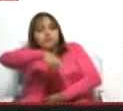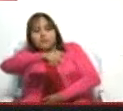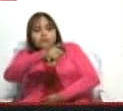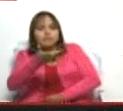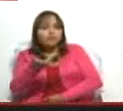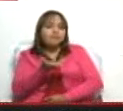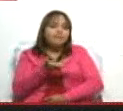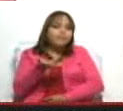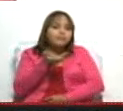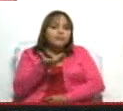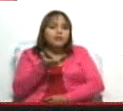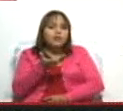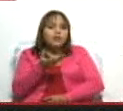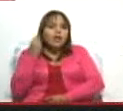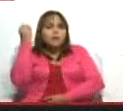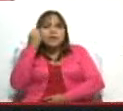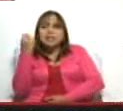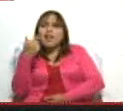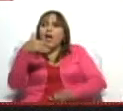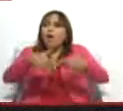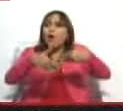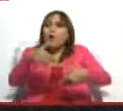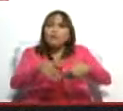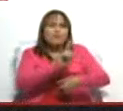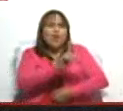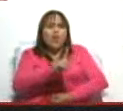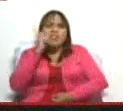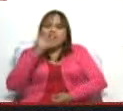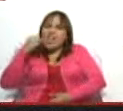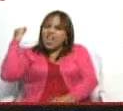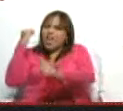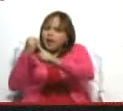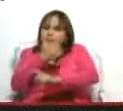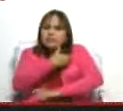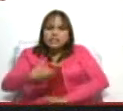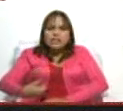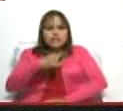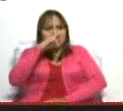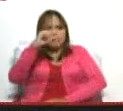en que la cosa es electoral, sino por la vía del asesinato del presidente Nicolás Maduro.